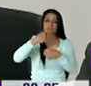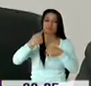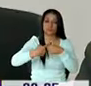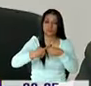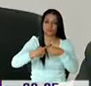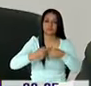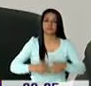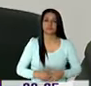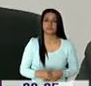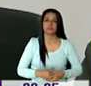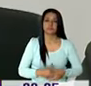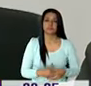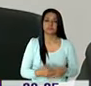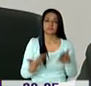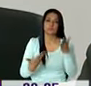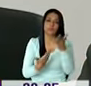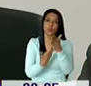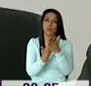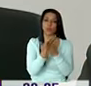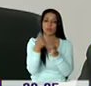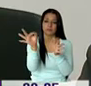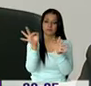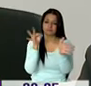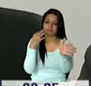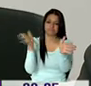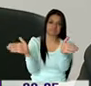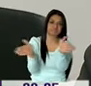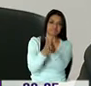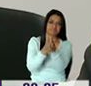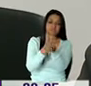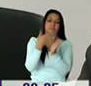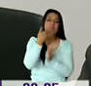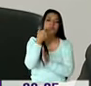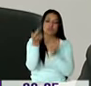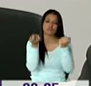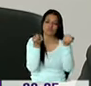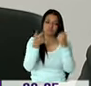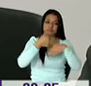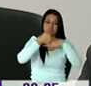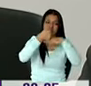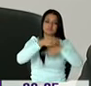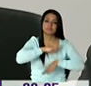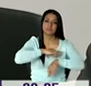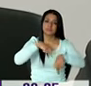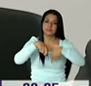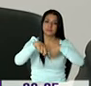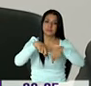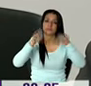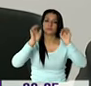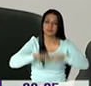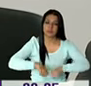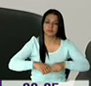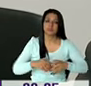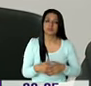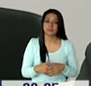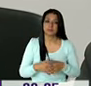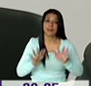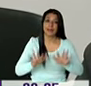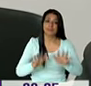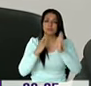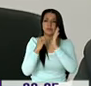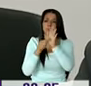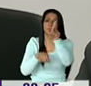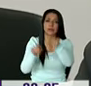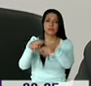Buscar unos nuevos adhesivos que permitan un mejor control por parte de la Agencia Metropolitana de Tránsito y de esa manera evitar